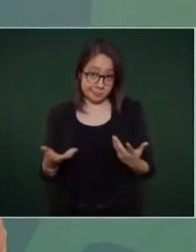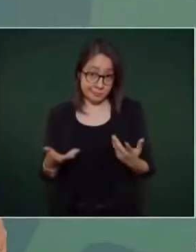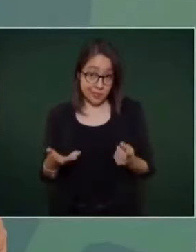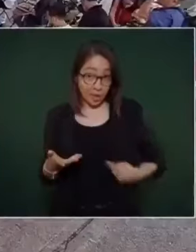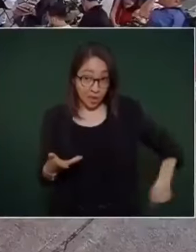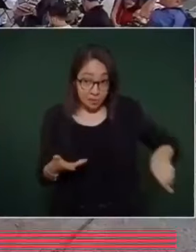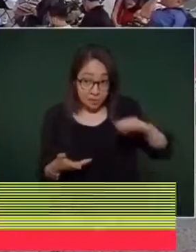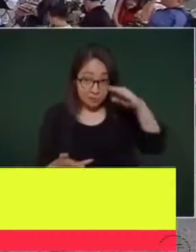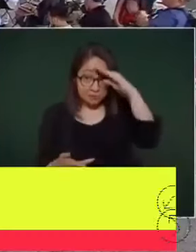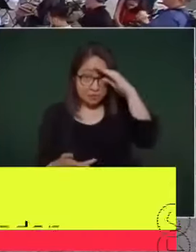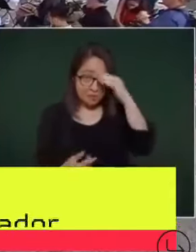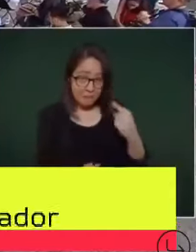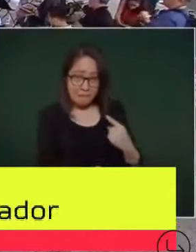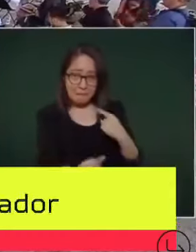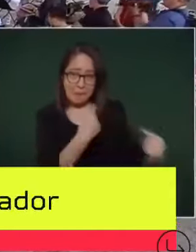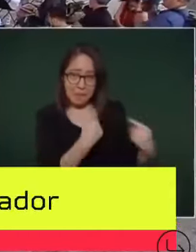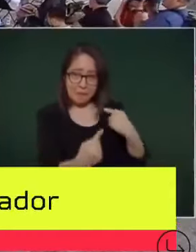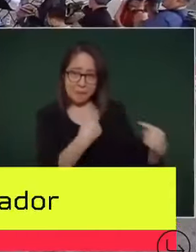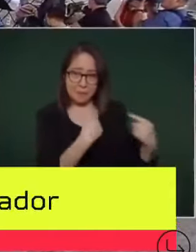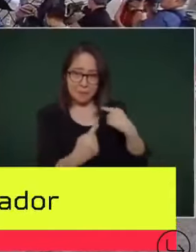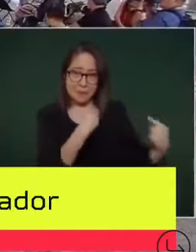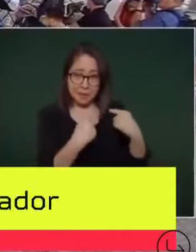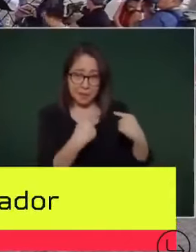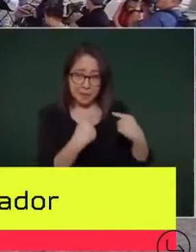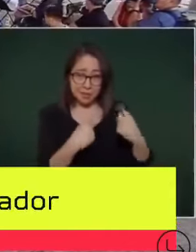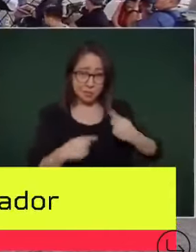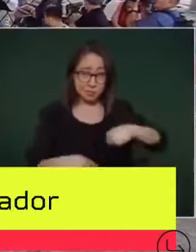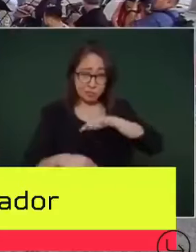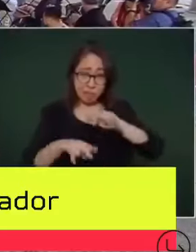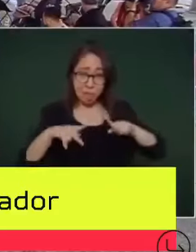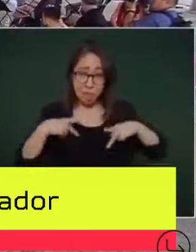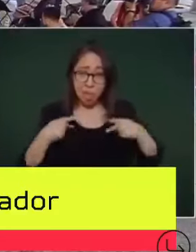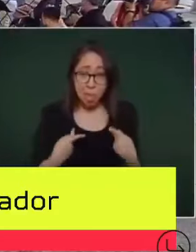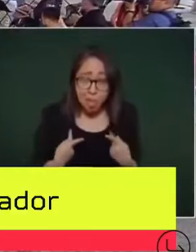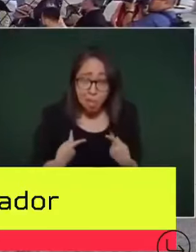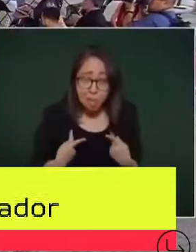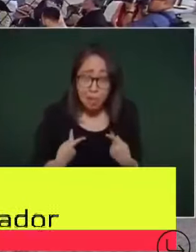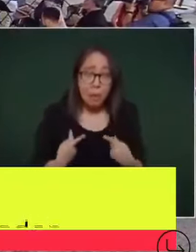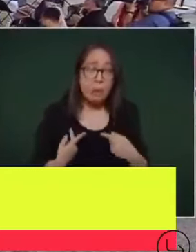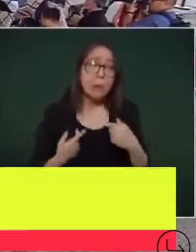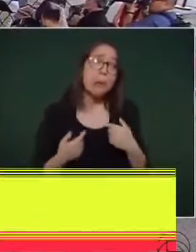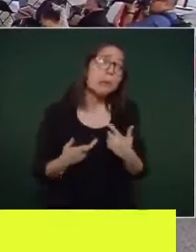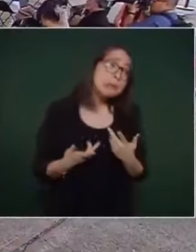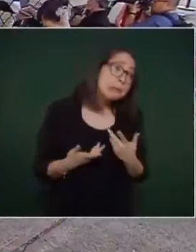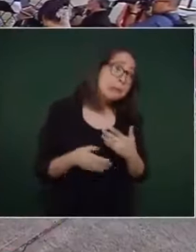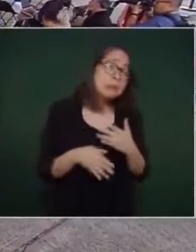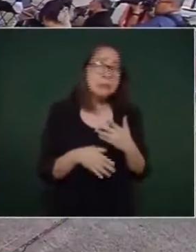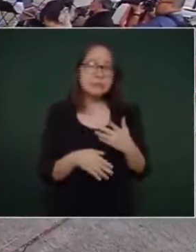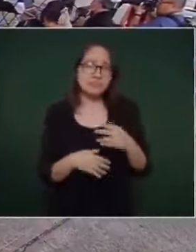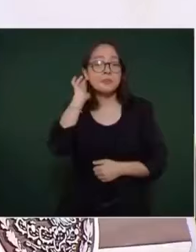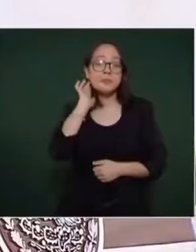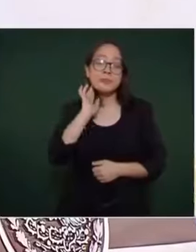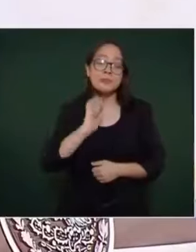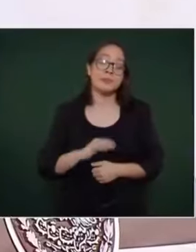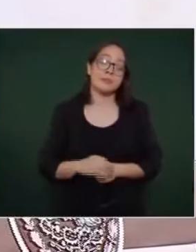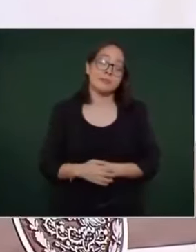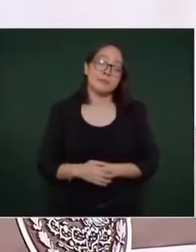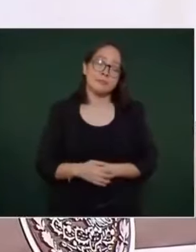debilitarnos políticamente, el pueblo nos apoya cada vez más.